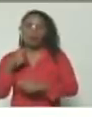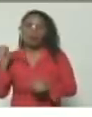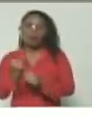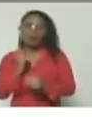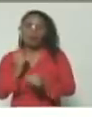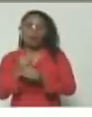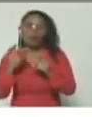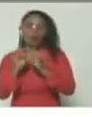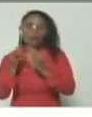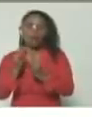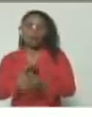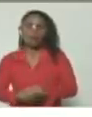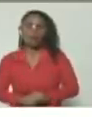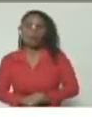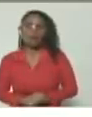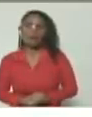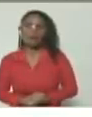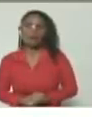familia.